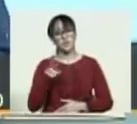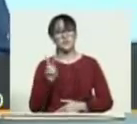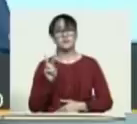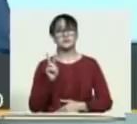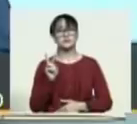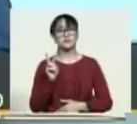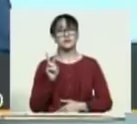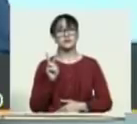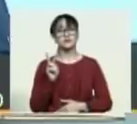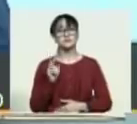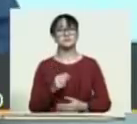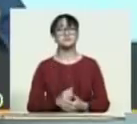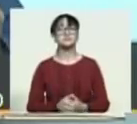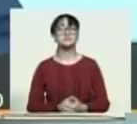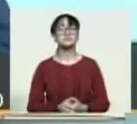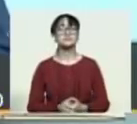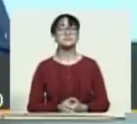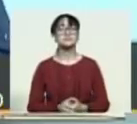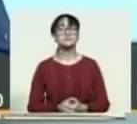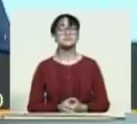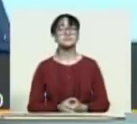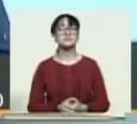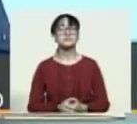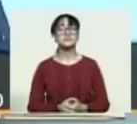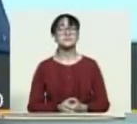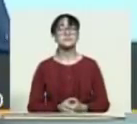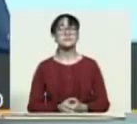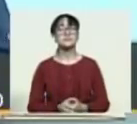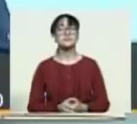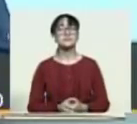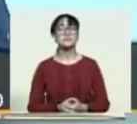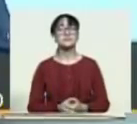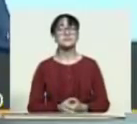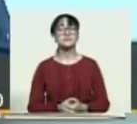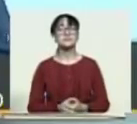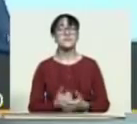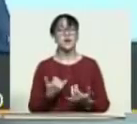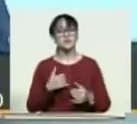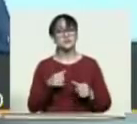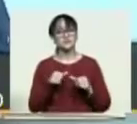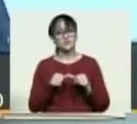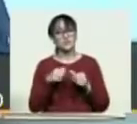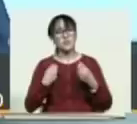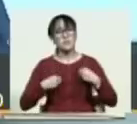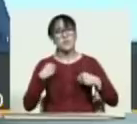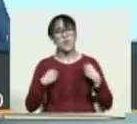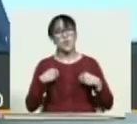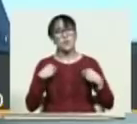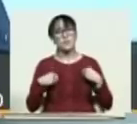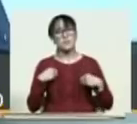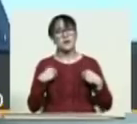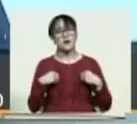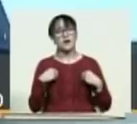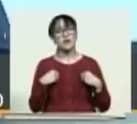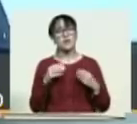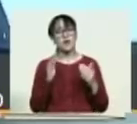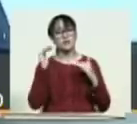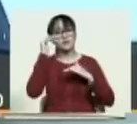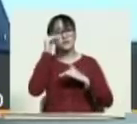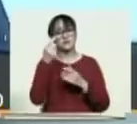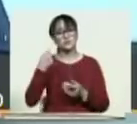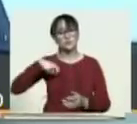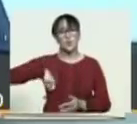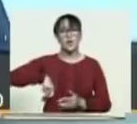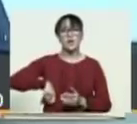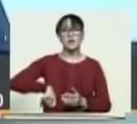Ahora, mientras llegamos ahí, yo sigo preocupado y ocupado atendiendo los